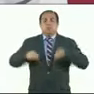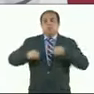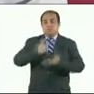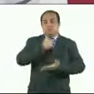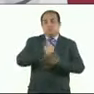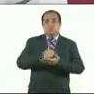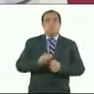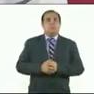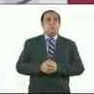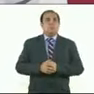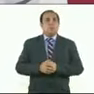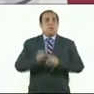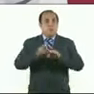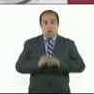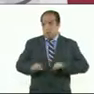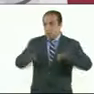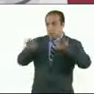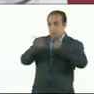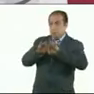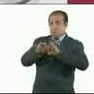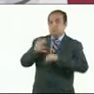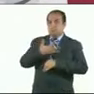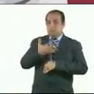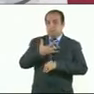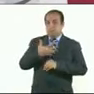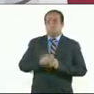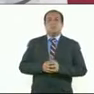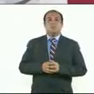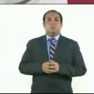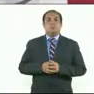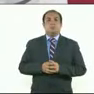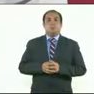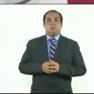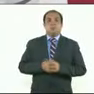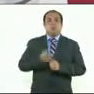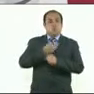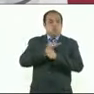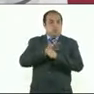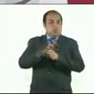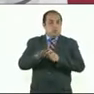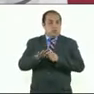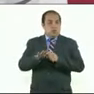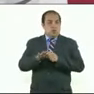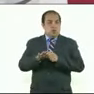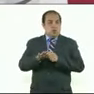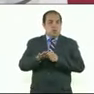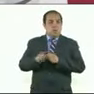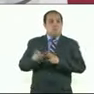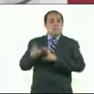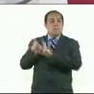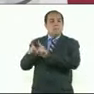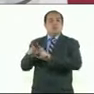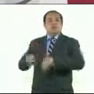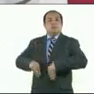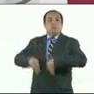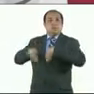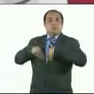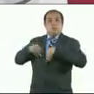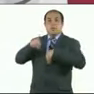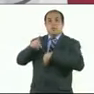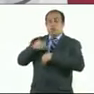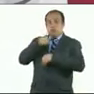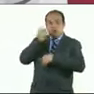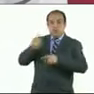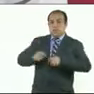importante sí está, contamos con suficiente protección de cobijas, pero lo que queremos es que no les demos